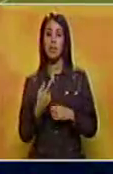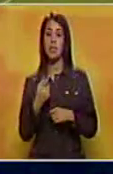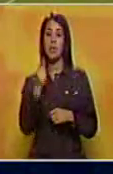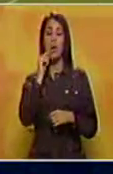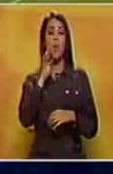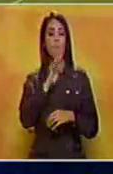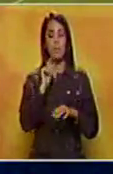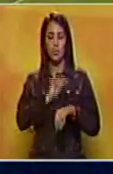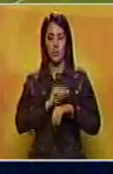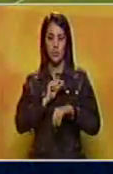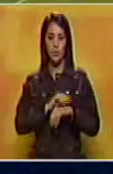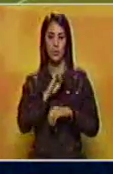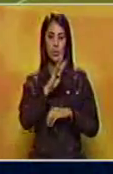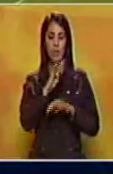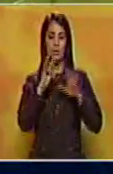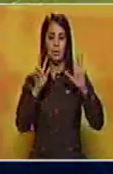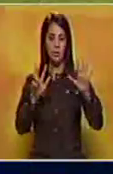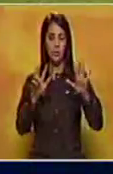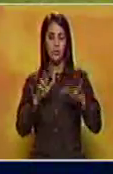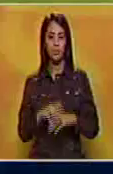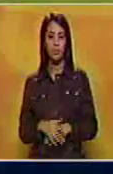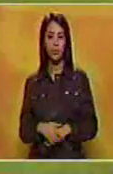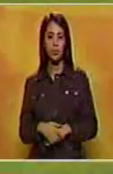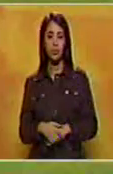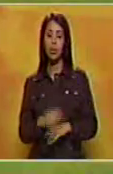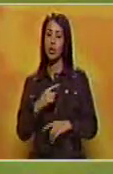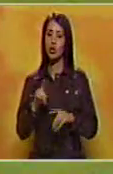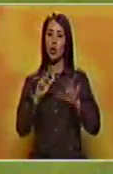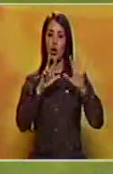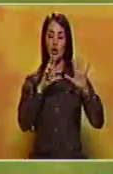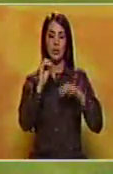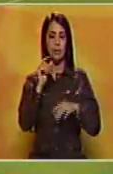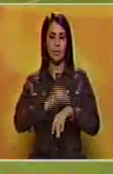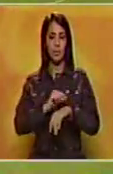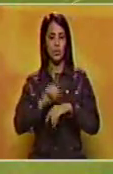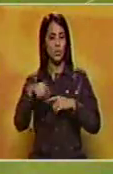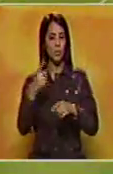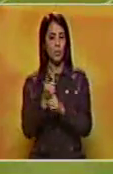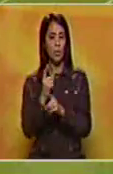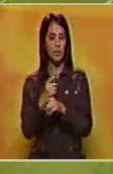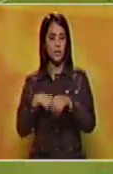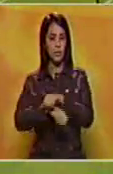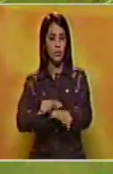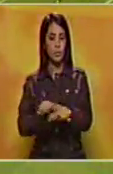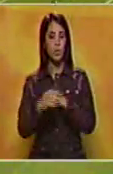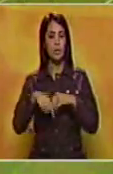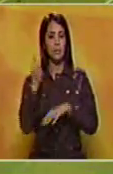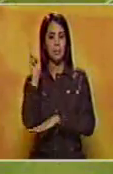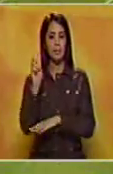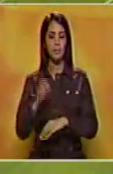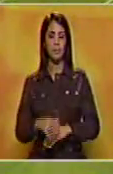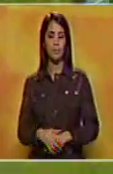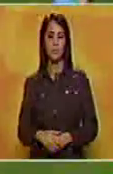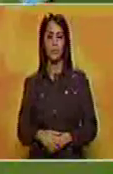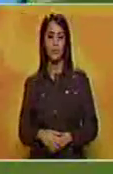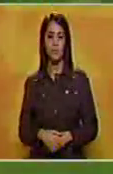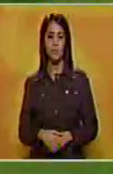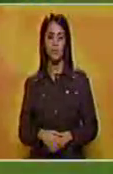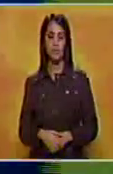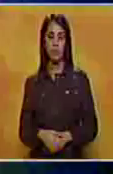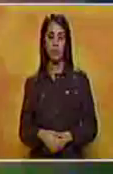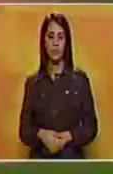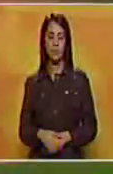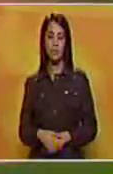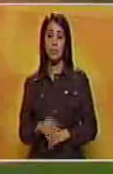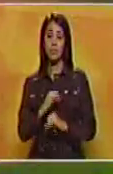al 48 y Esperanza Pizarro al 80. La próxima jornada se disputará este viernes.